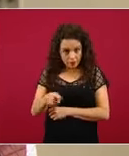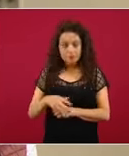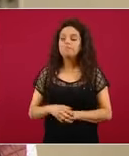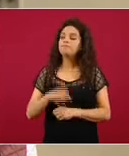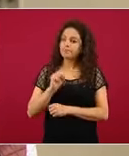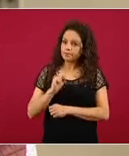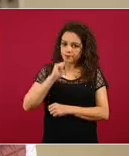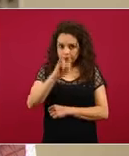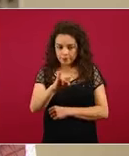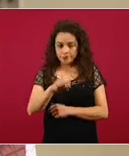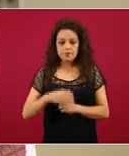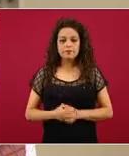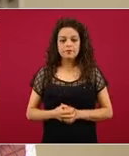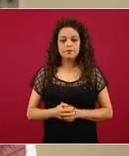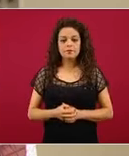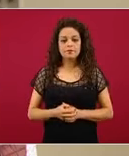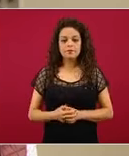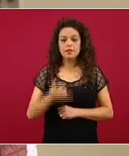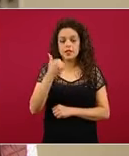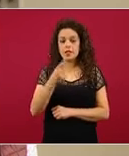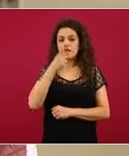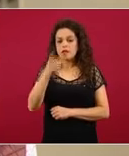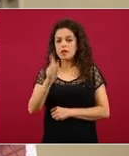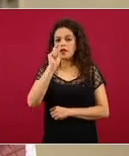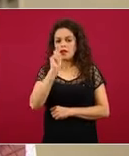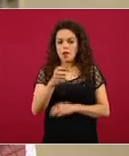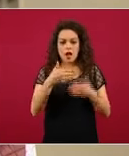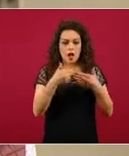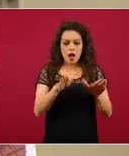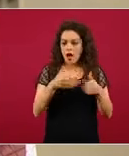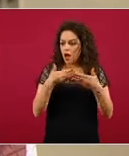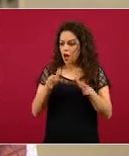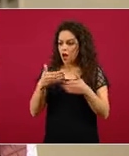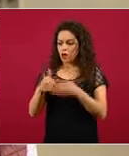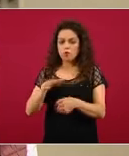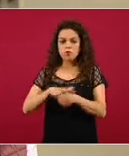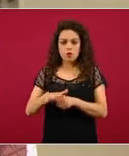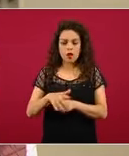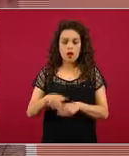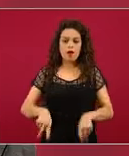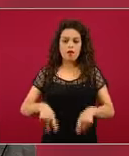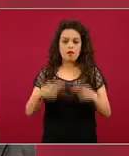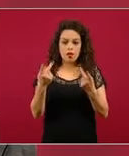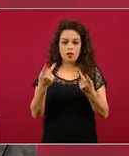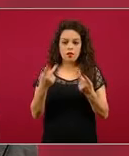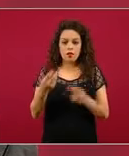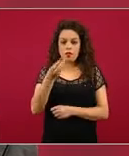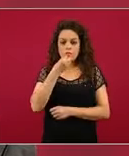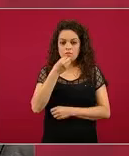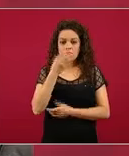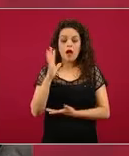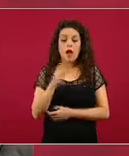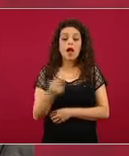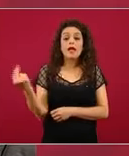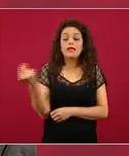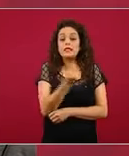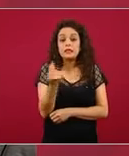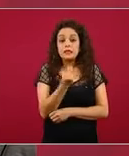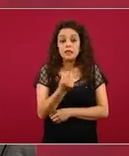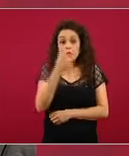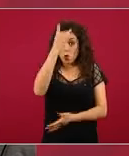las medidas, usted dice que solamente va a estar abierto donde venden comida para llevar. Las actividades llevar. Esenciales, son Ajá. varias, es más que